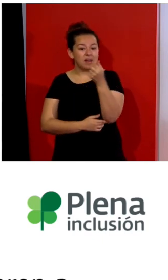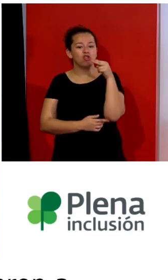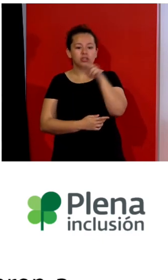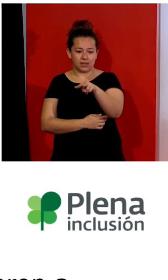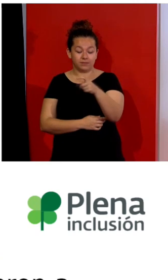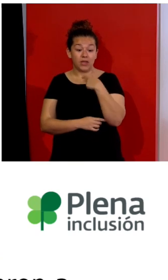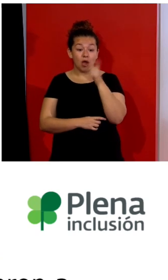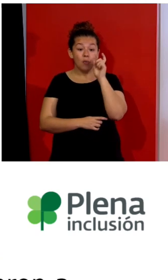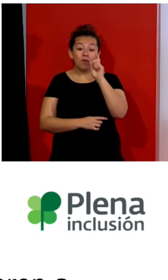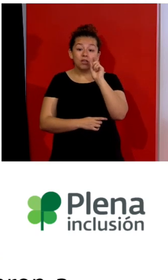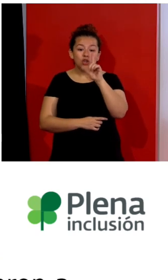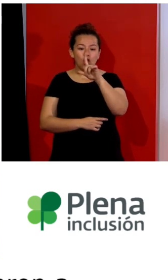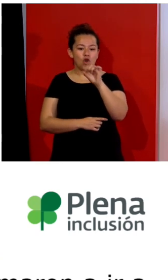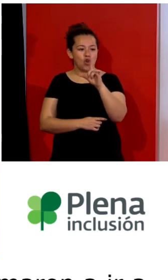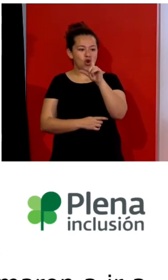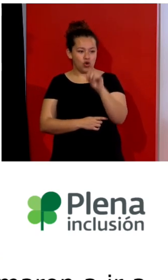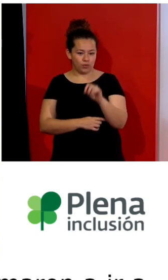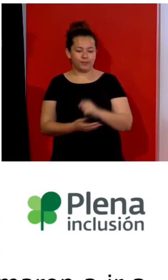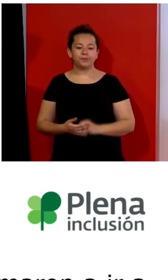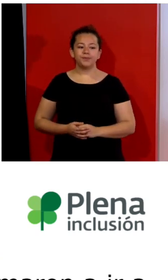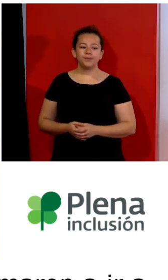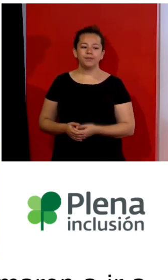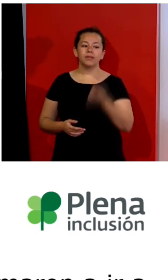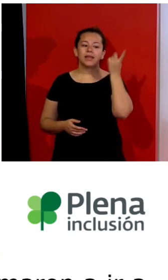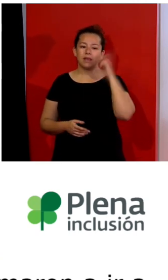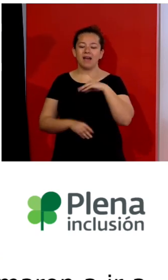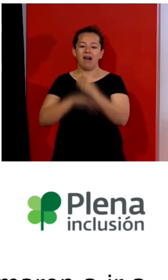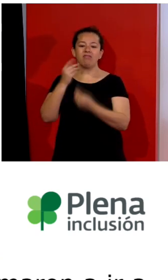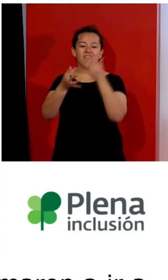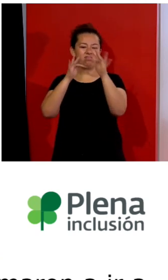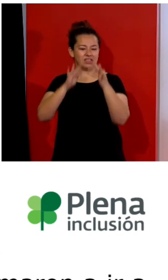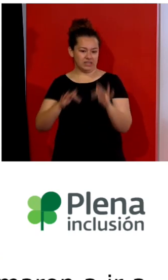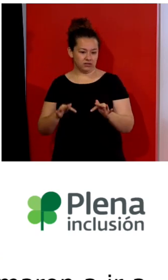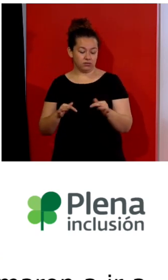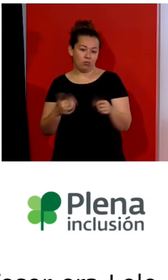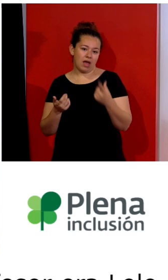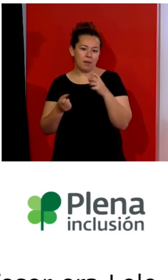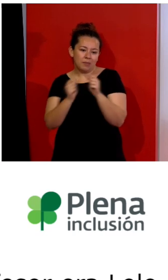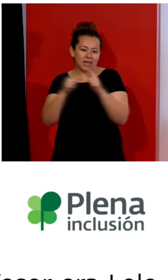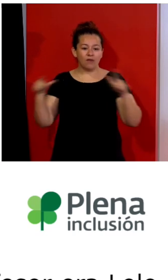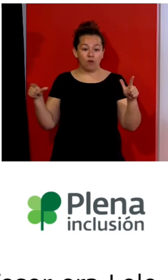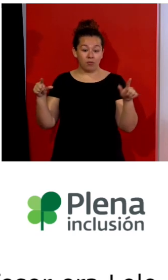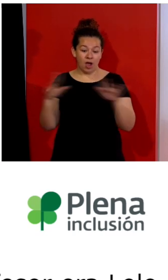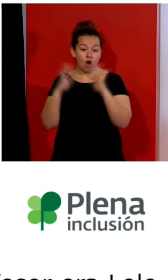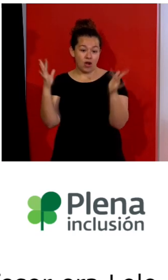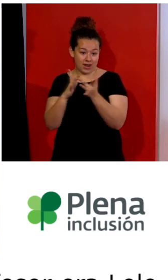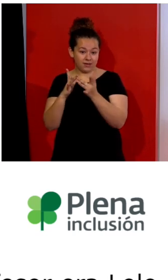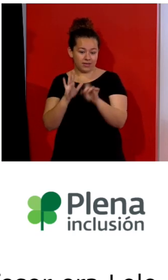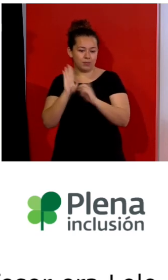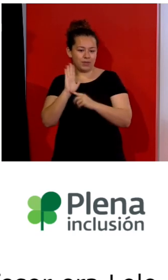profesor era Lolo. También hacía test de una plataforma online de Plena